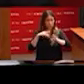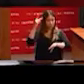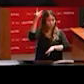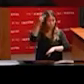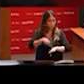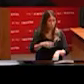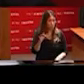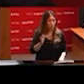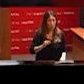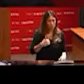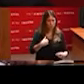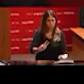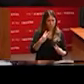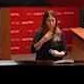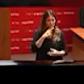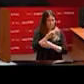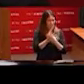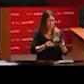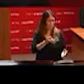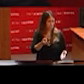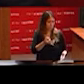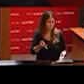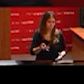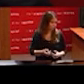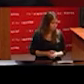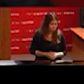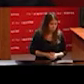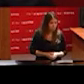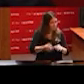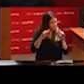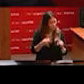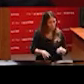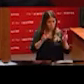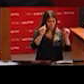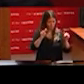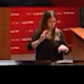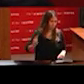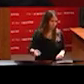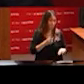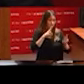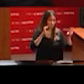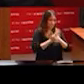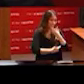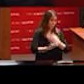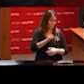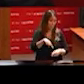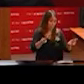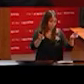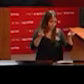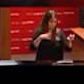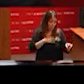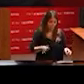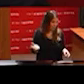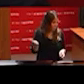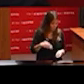somos perfectos bilingües no somos somos discapacitados en en muchos senos nosotros lo que pretendemos es